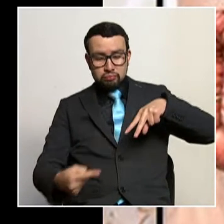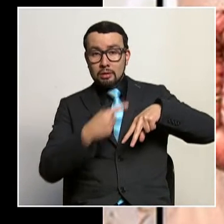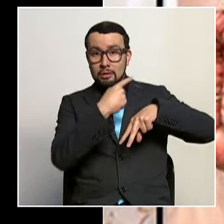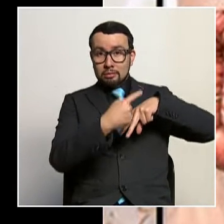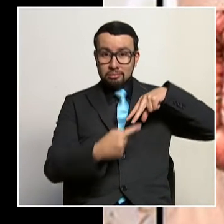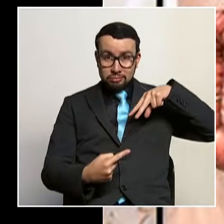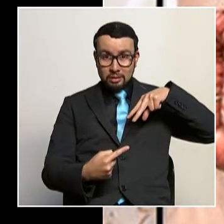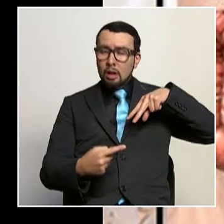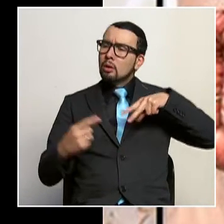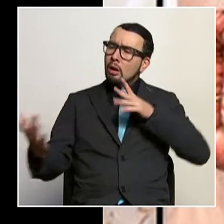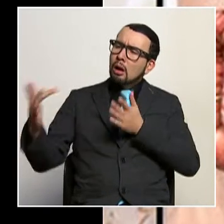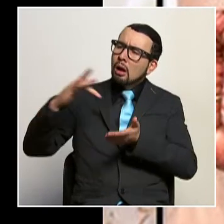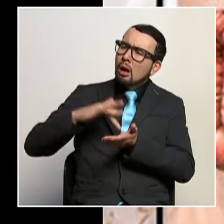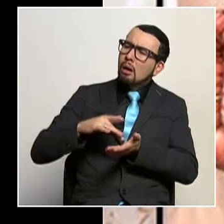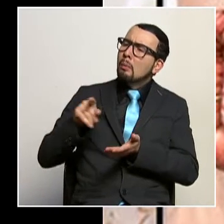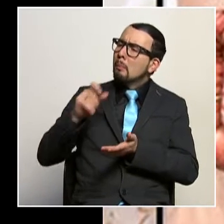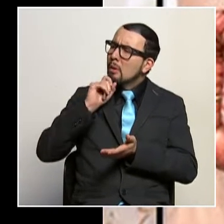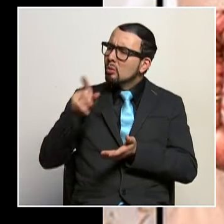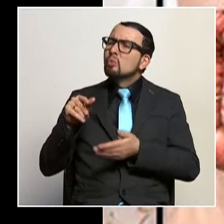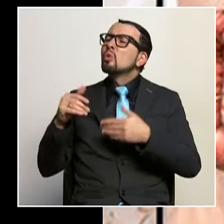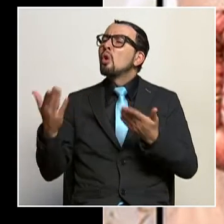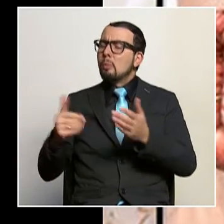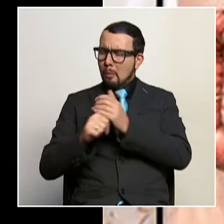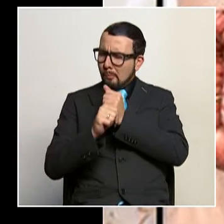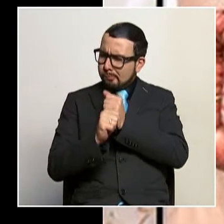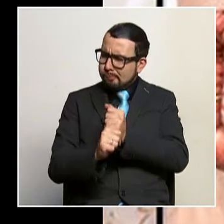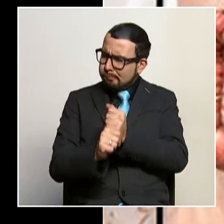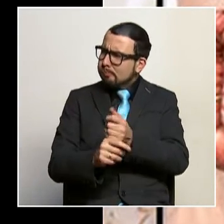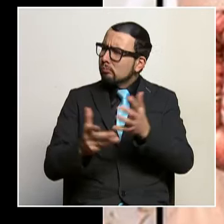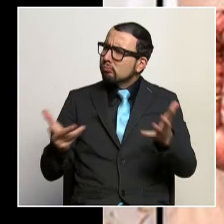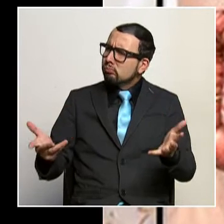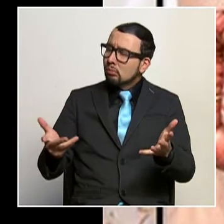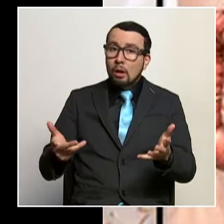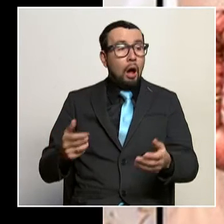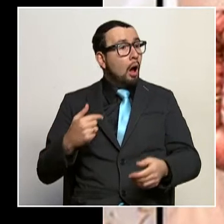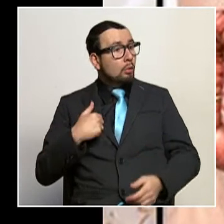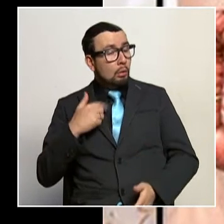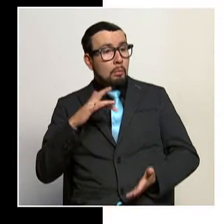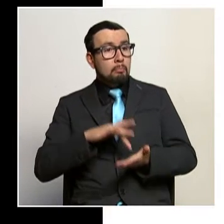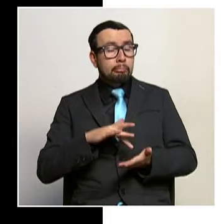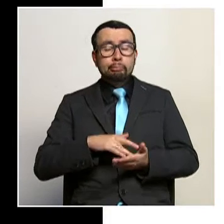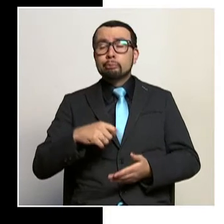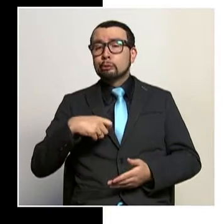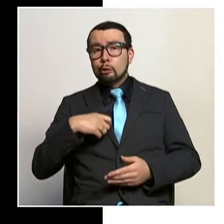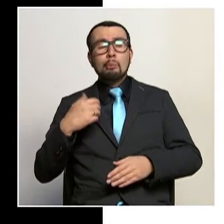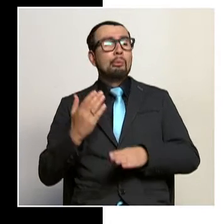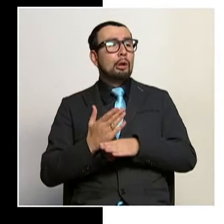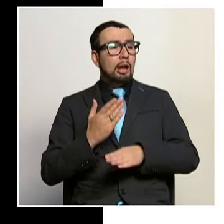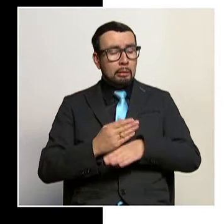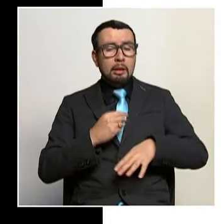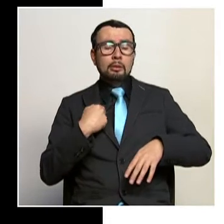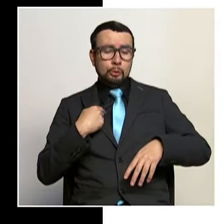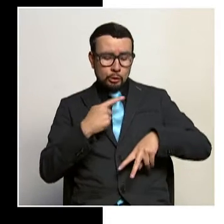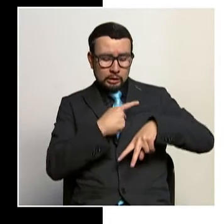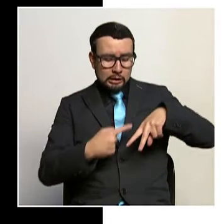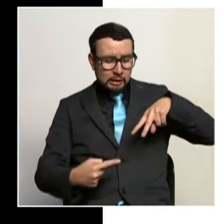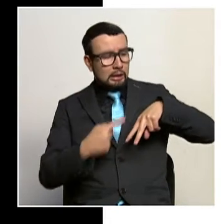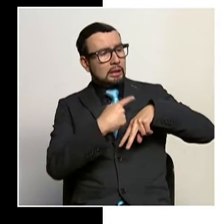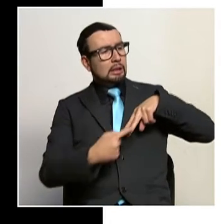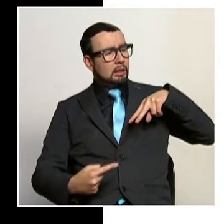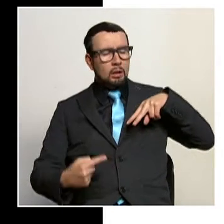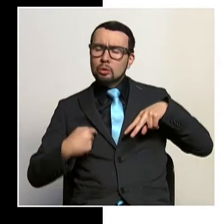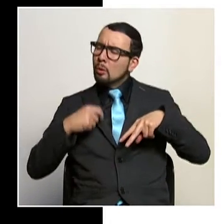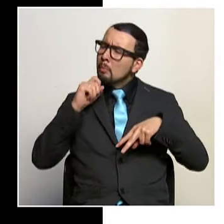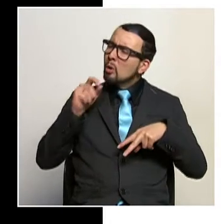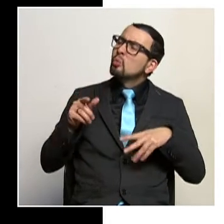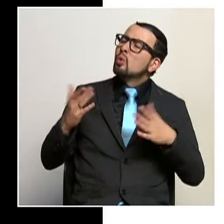le pregunto es cómo hace sus deposiciones. O sea, el paciente viene y me dice, doctor, si yo tengo un problema circulatorio, y yo le pregunto, bueno, ¿cómo estás